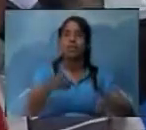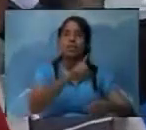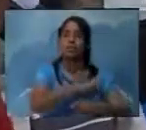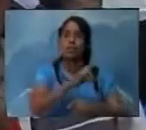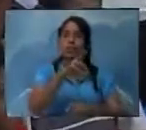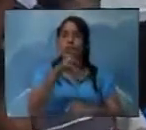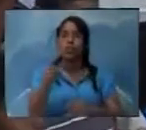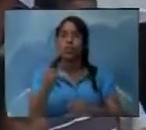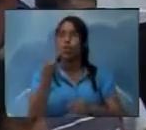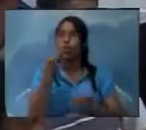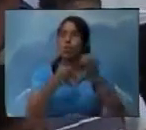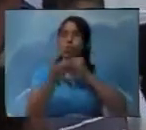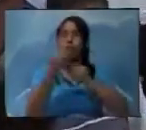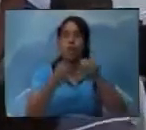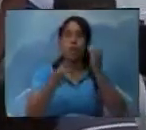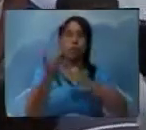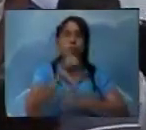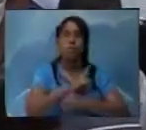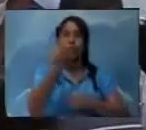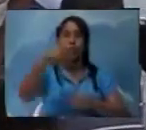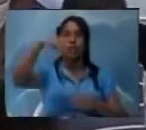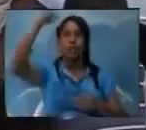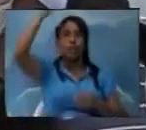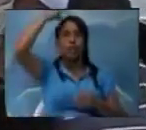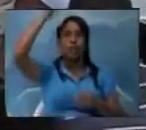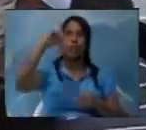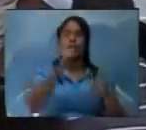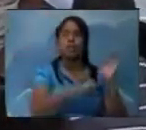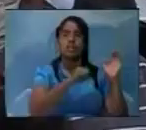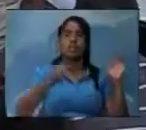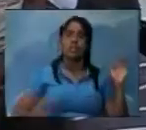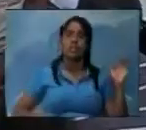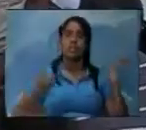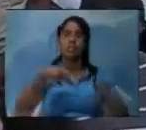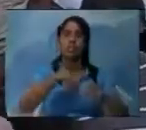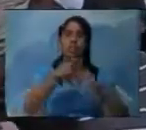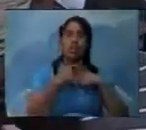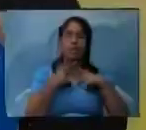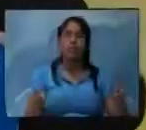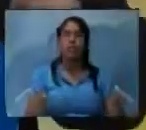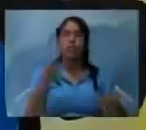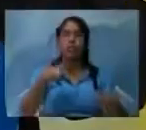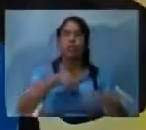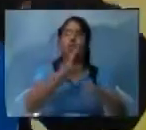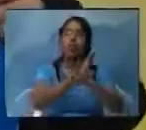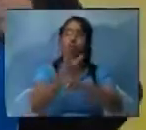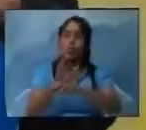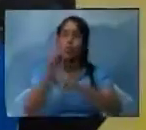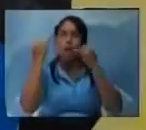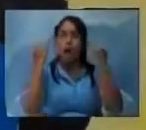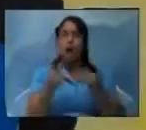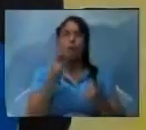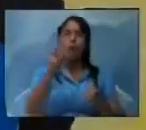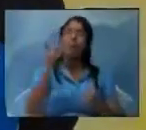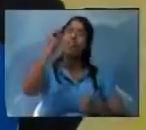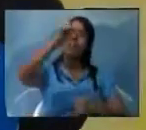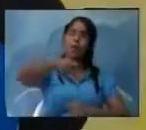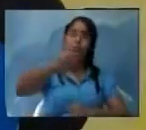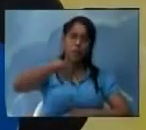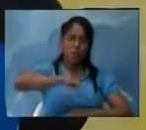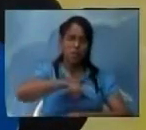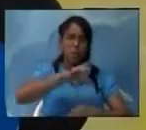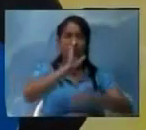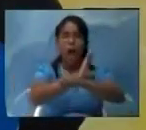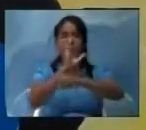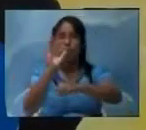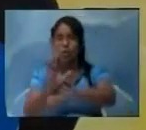no comer de la comida del rey, y el Señor nos libró y nos cuidó. Ahora Él también nos va